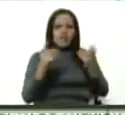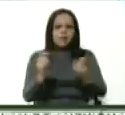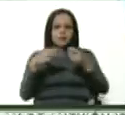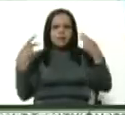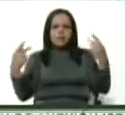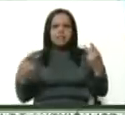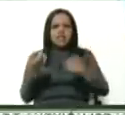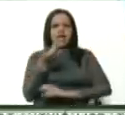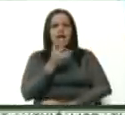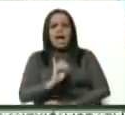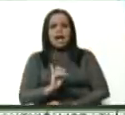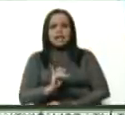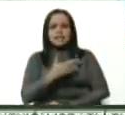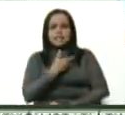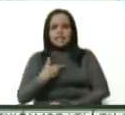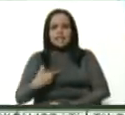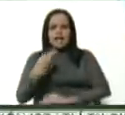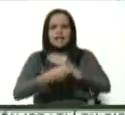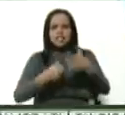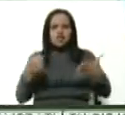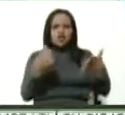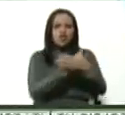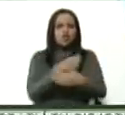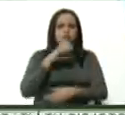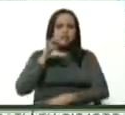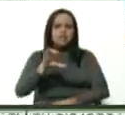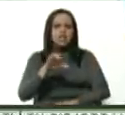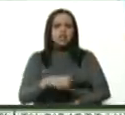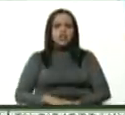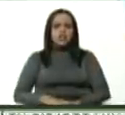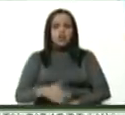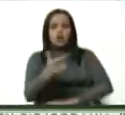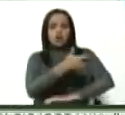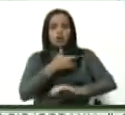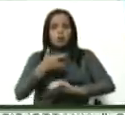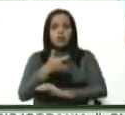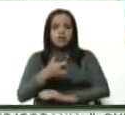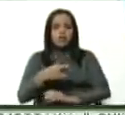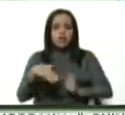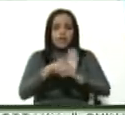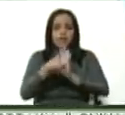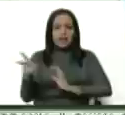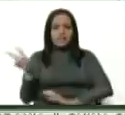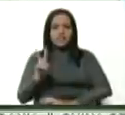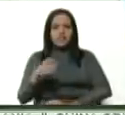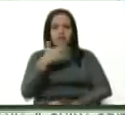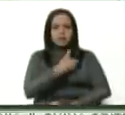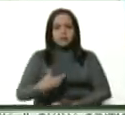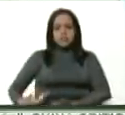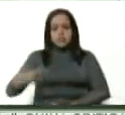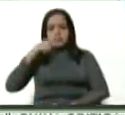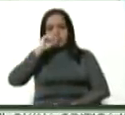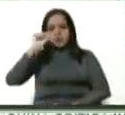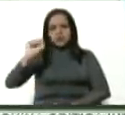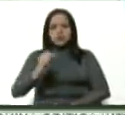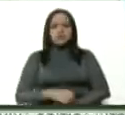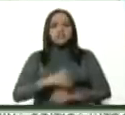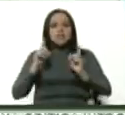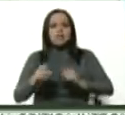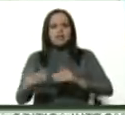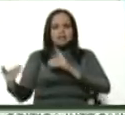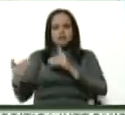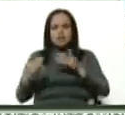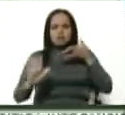han intentado cometer golpes de Estado contra el gobierno legítimo de Venezuela y del presidente Nicolás Maduro. ¿Se habló sobre ese